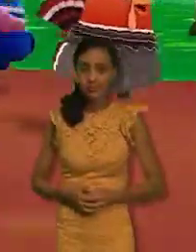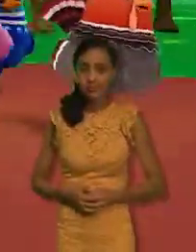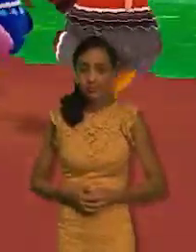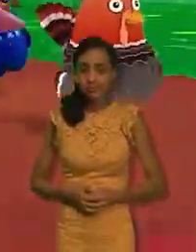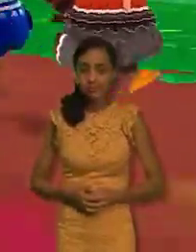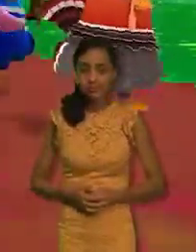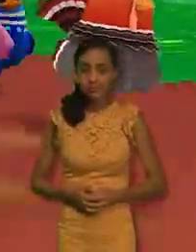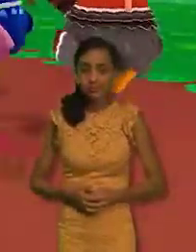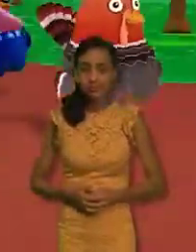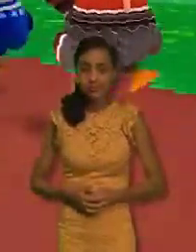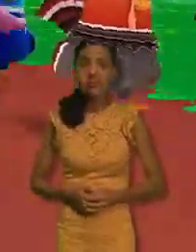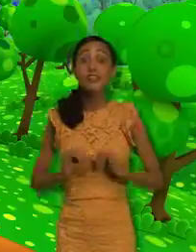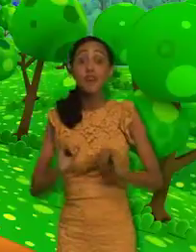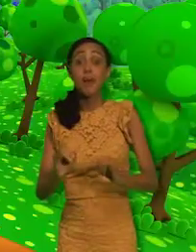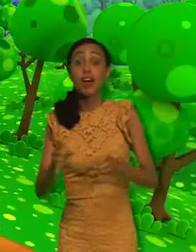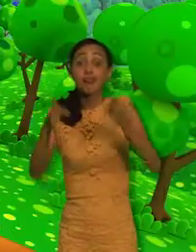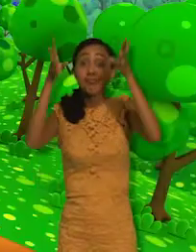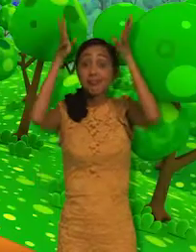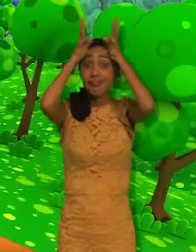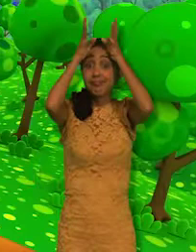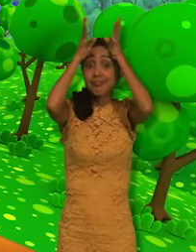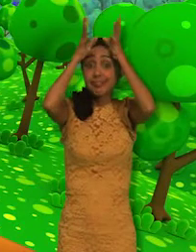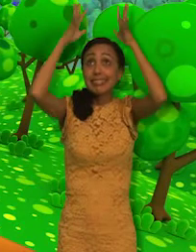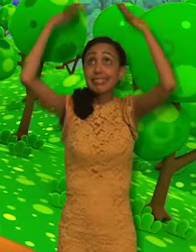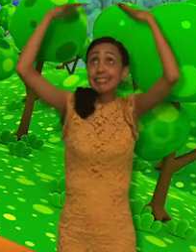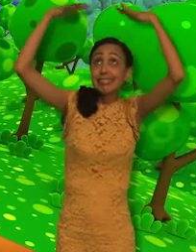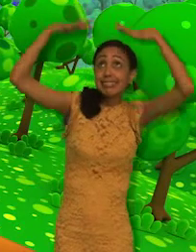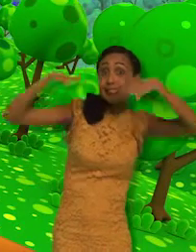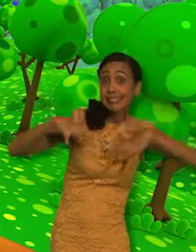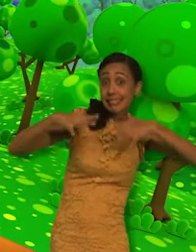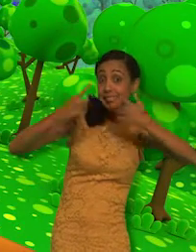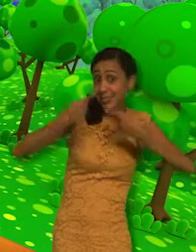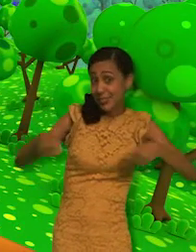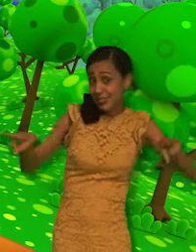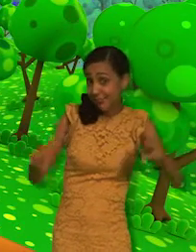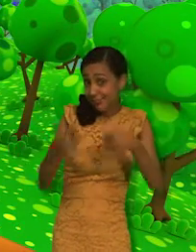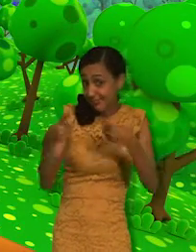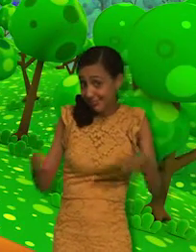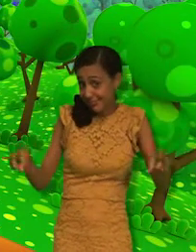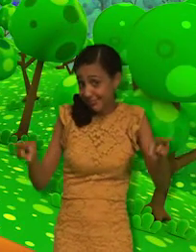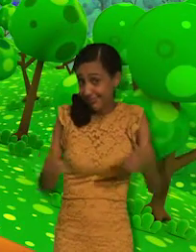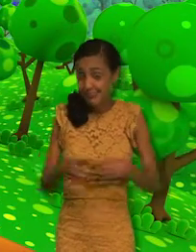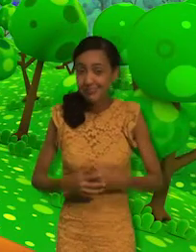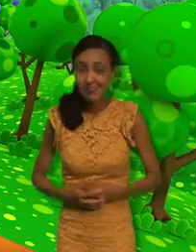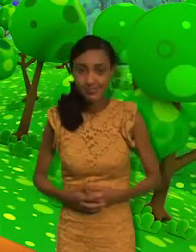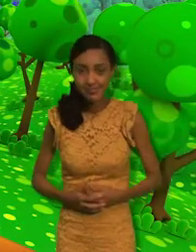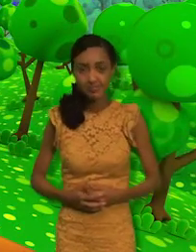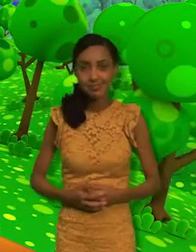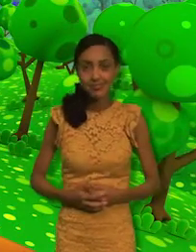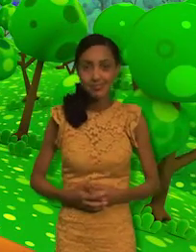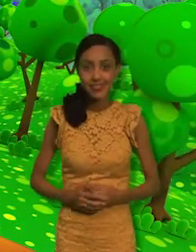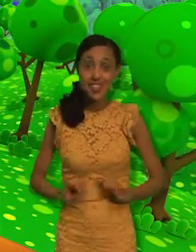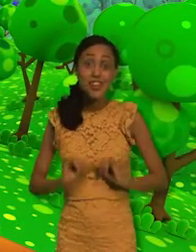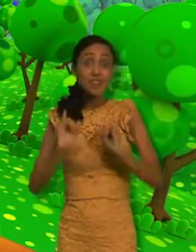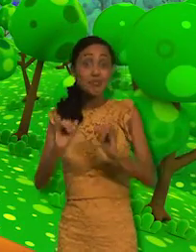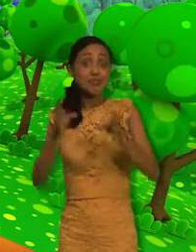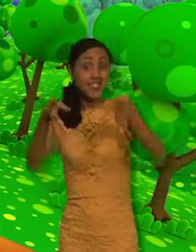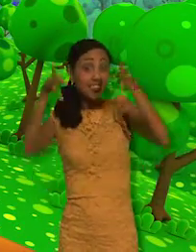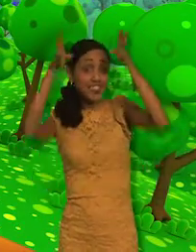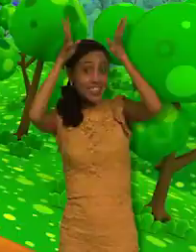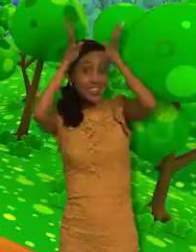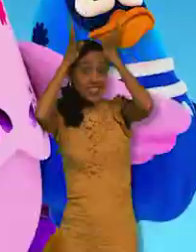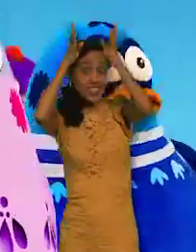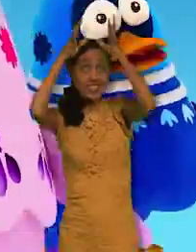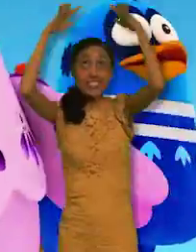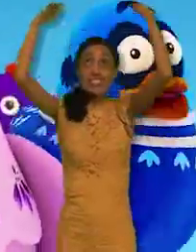¡Hay que decírselo al rey! ¡El cielo se va a caer! ¡Hay que decírselo al